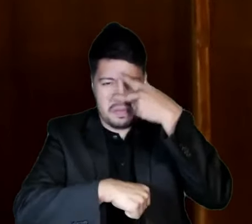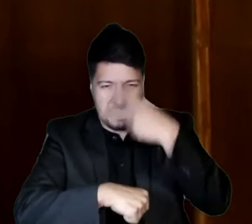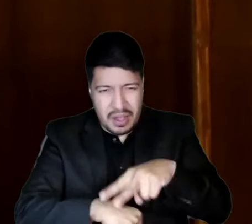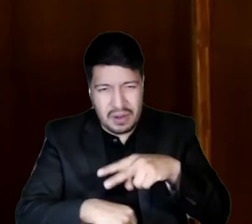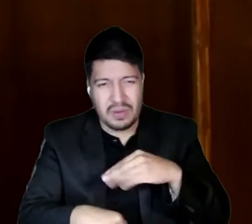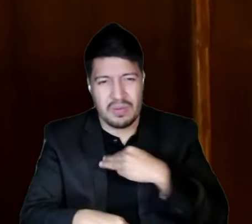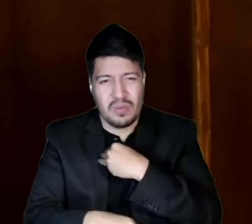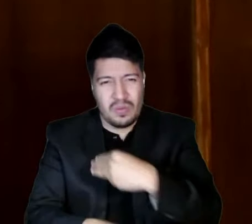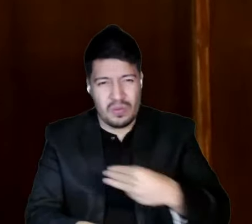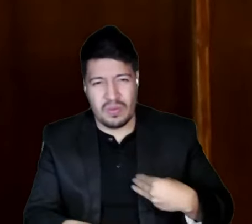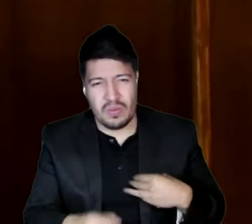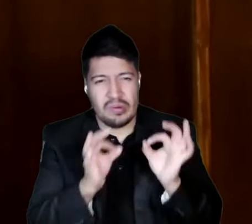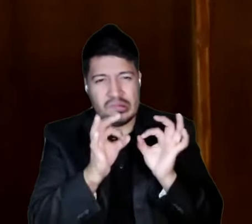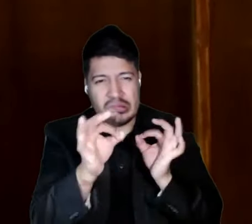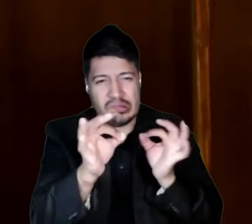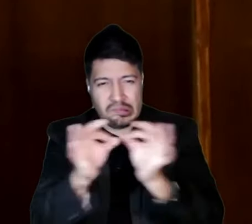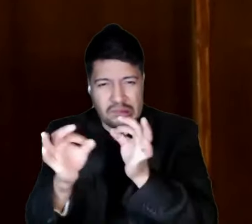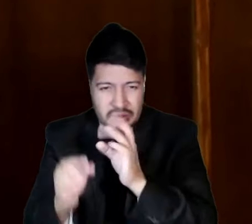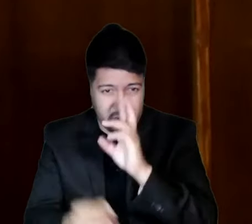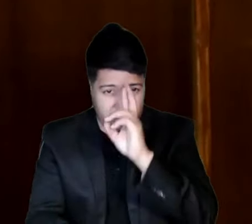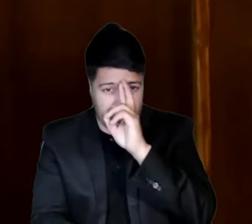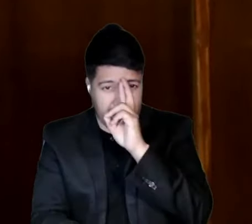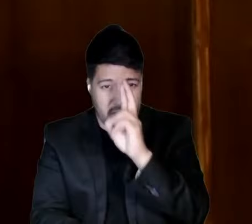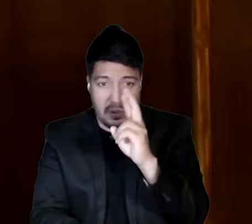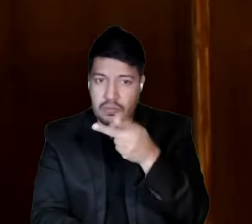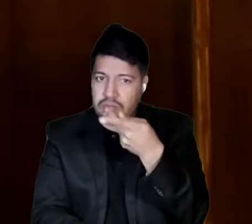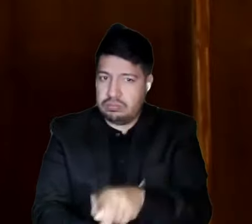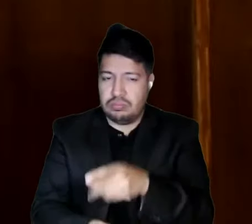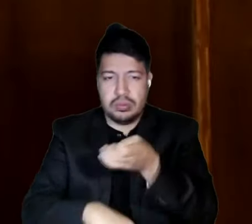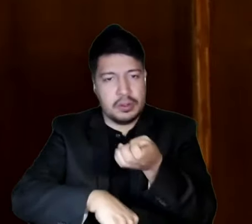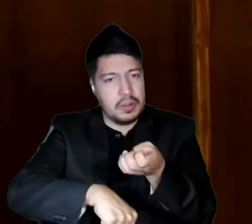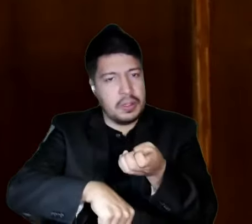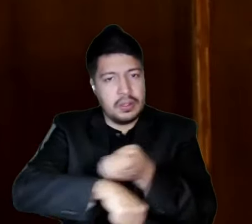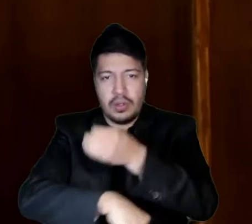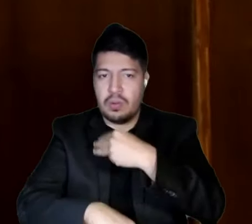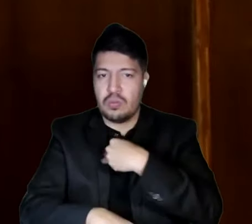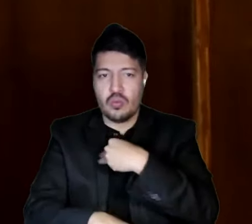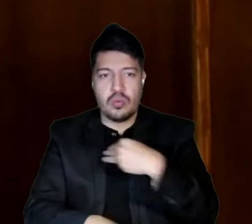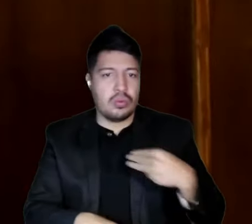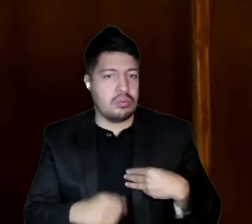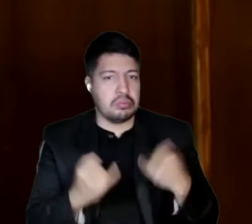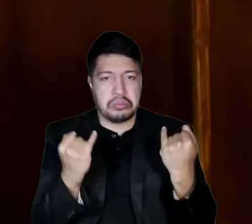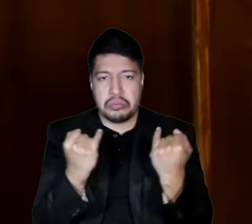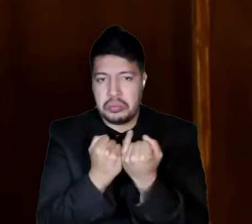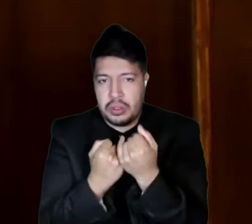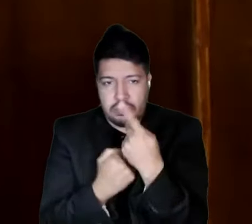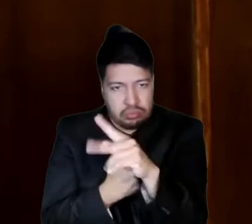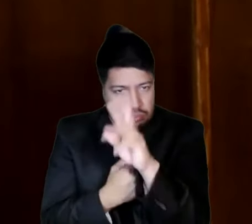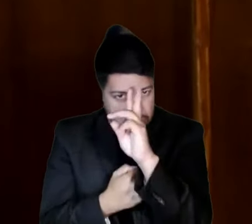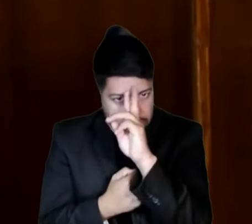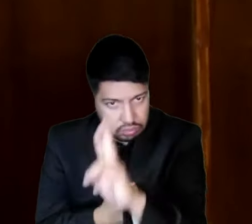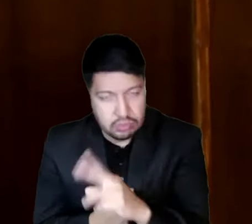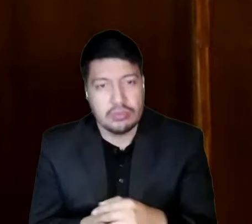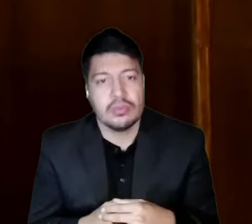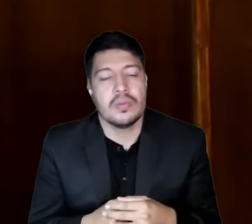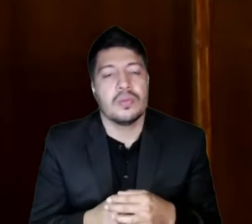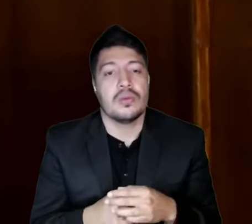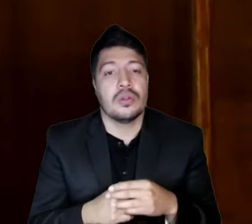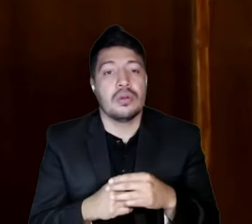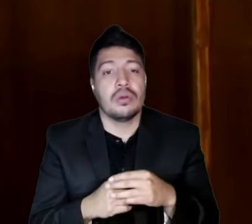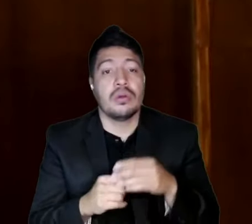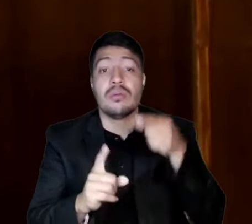respeto a la soberanía Estatal y a la autonomía municipal en concordancia con los fines sociales culturales